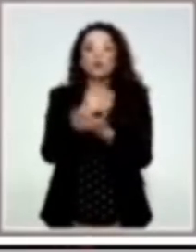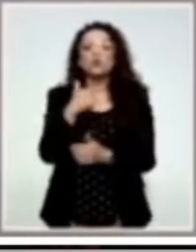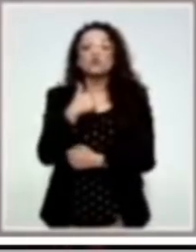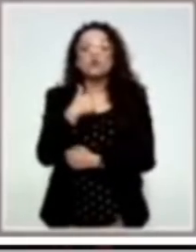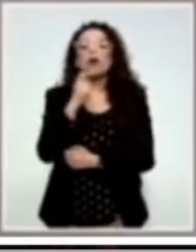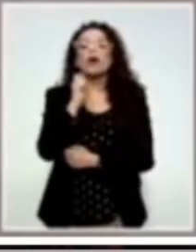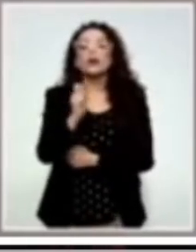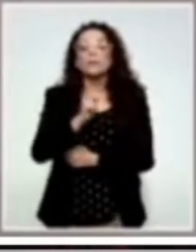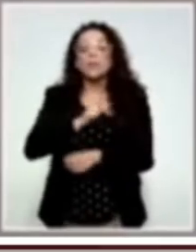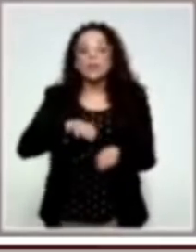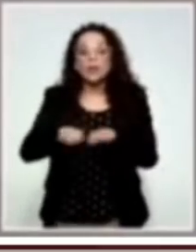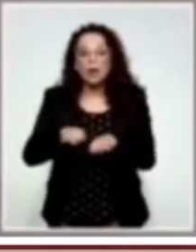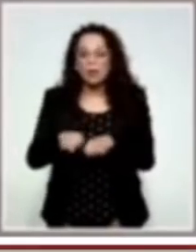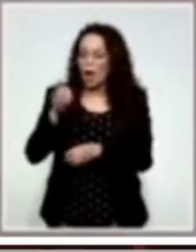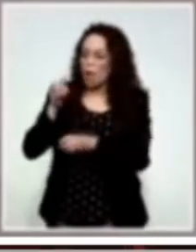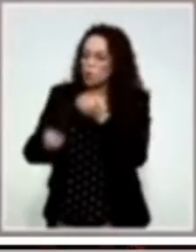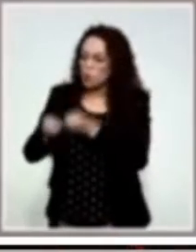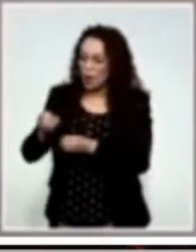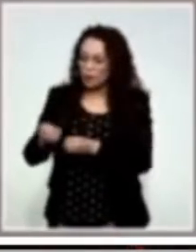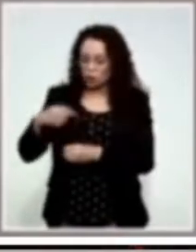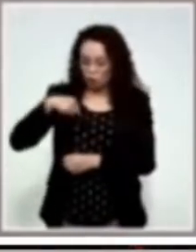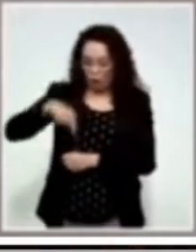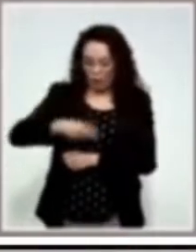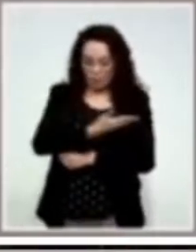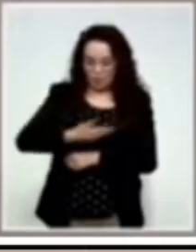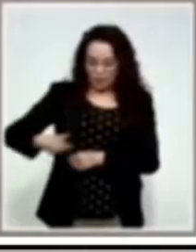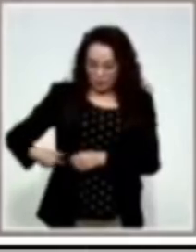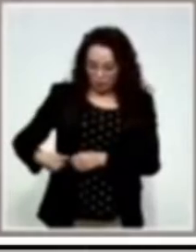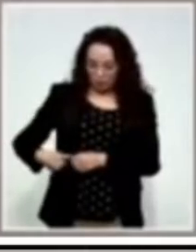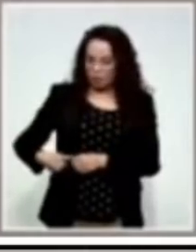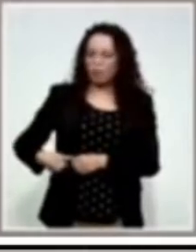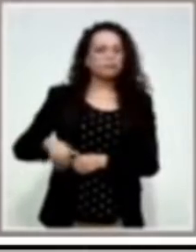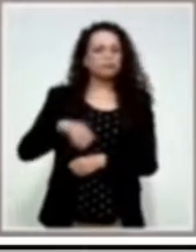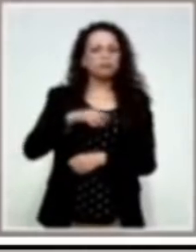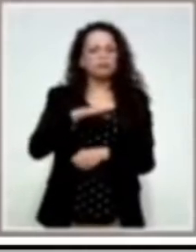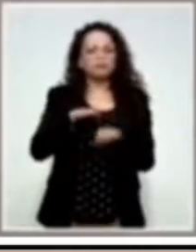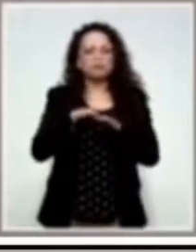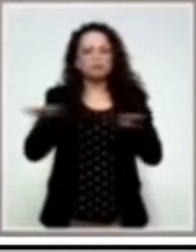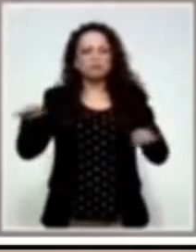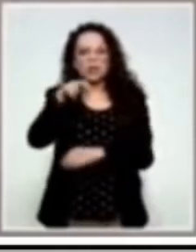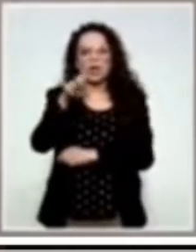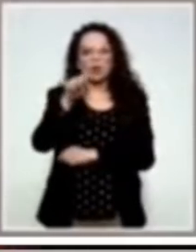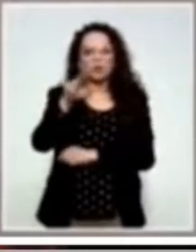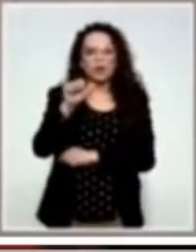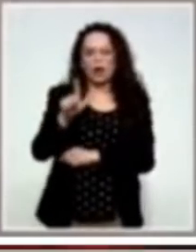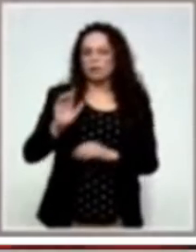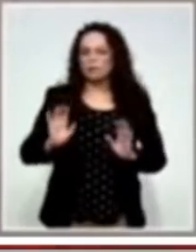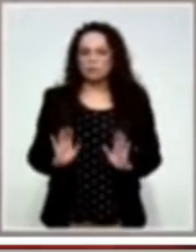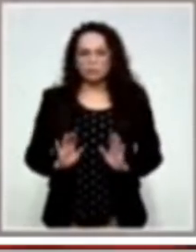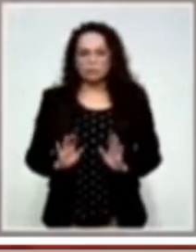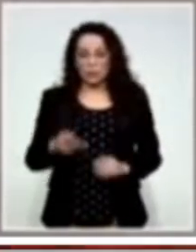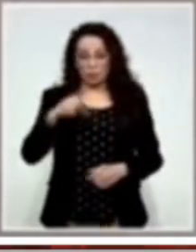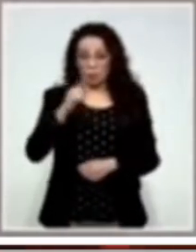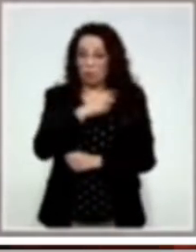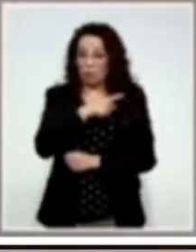un juez y un presidente de la Corte neutral, imparcial, sobrio, pero sí que diga las